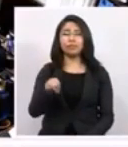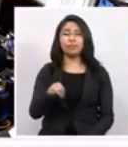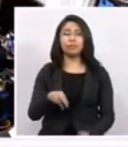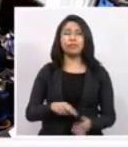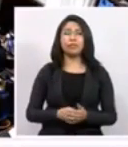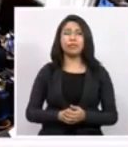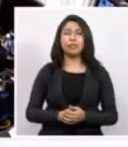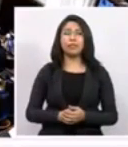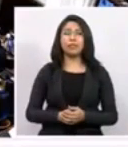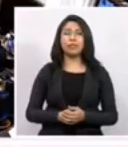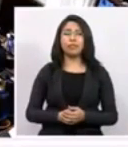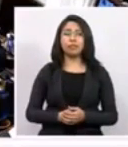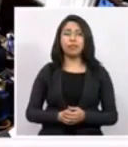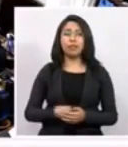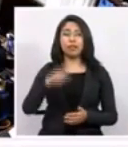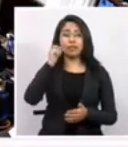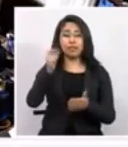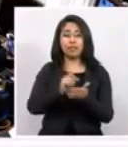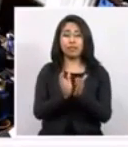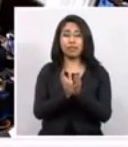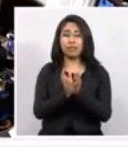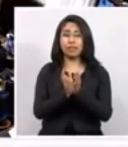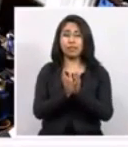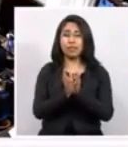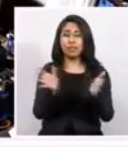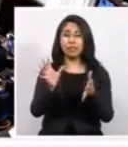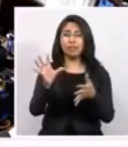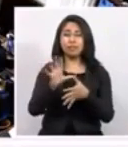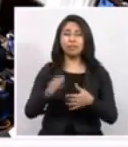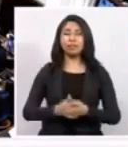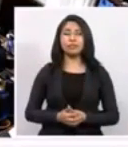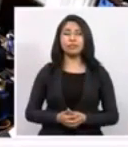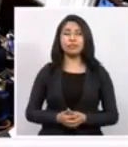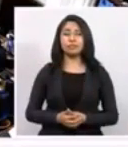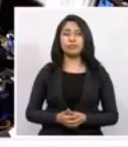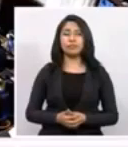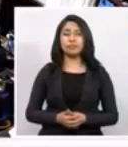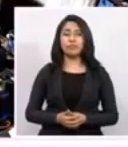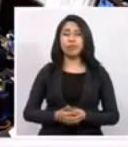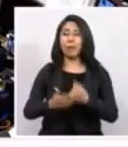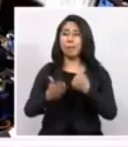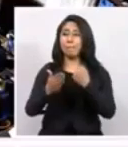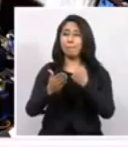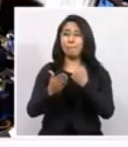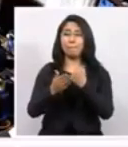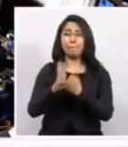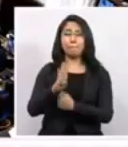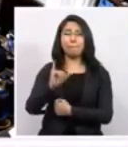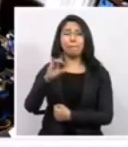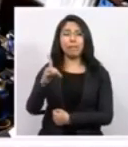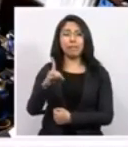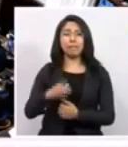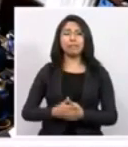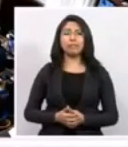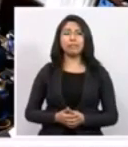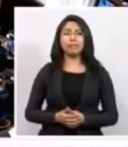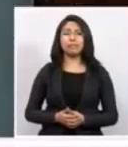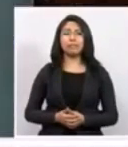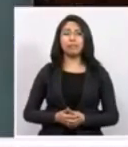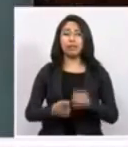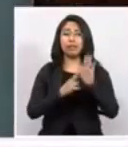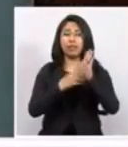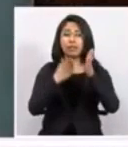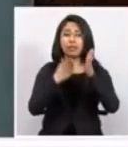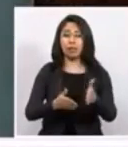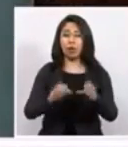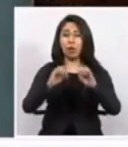Parlasur, Secretaría General Iberoamericana, ALBA, Banco Interamericano de Desarrollo,